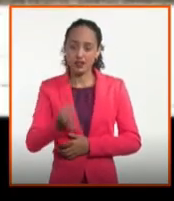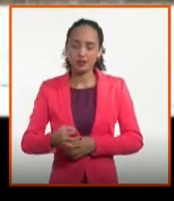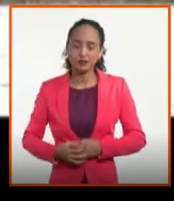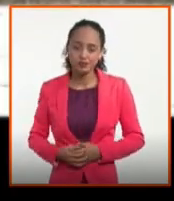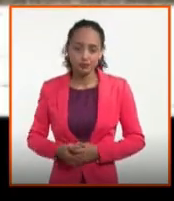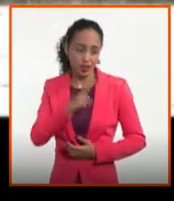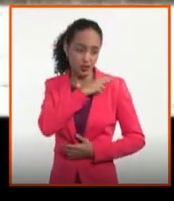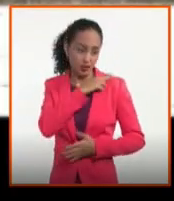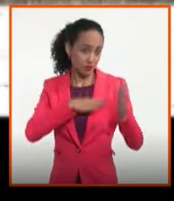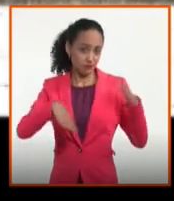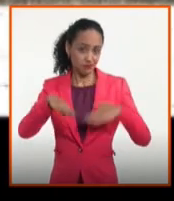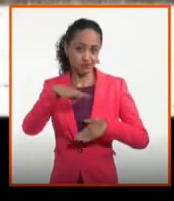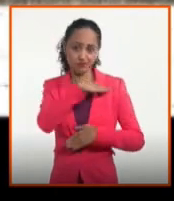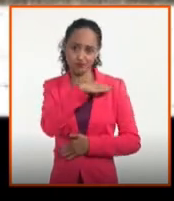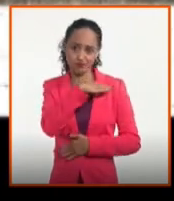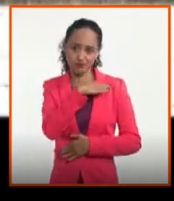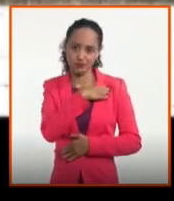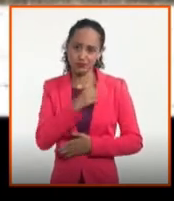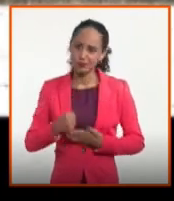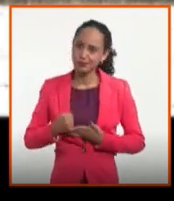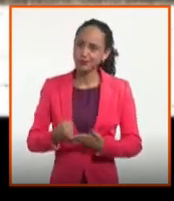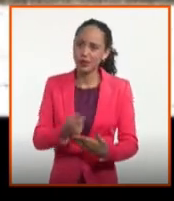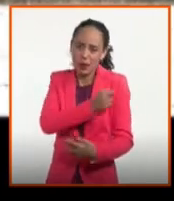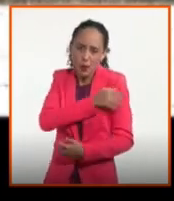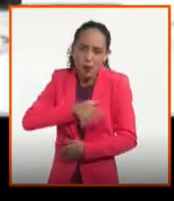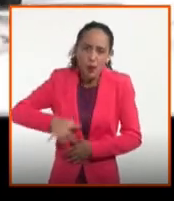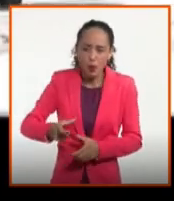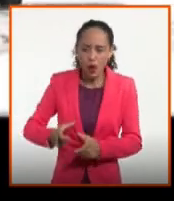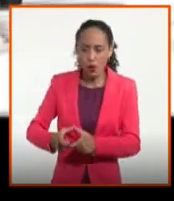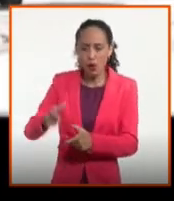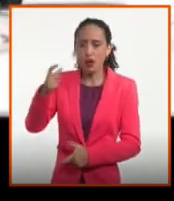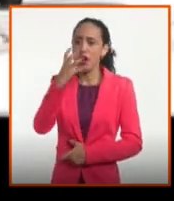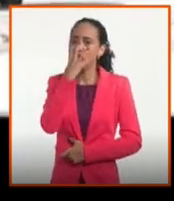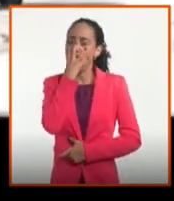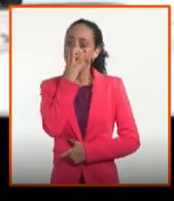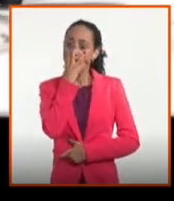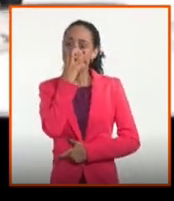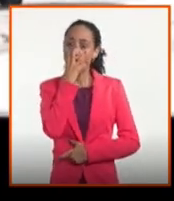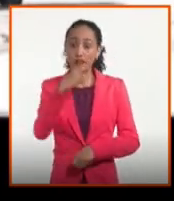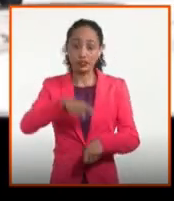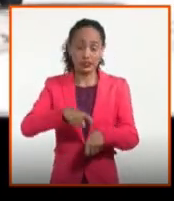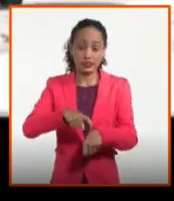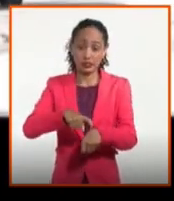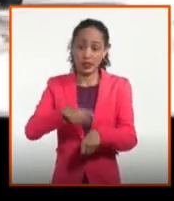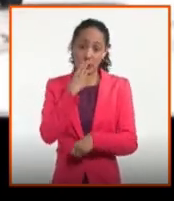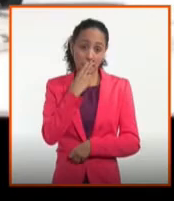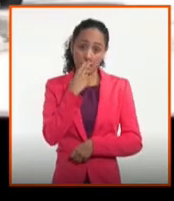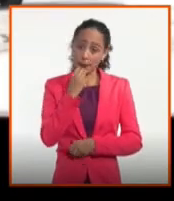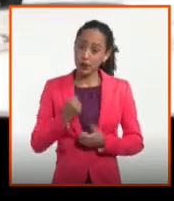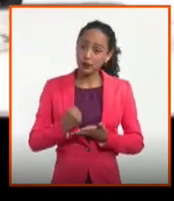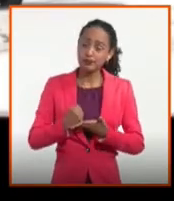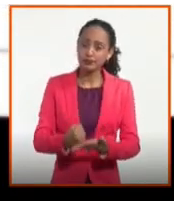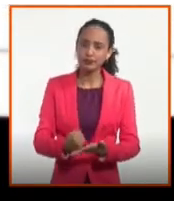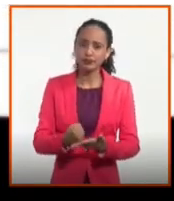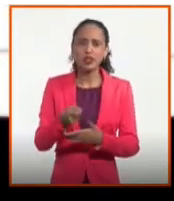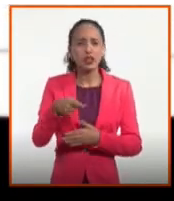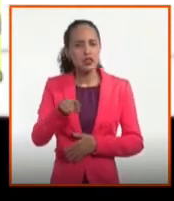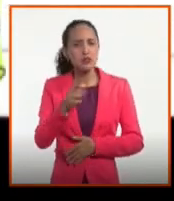revolucionarias llevándole a su pueblo el oxígeno a tiempo y con oportunidad yo creo que eso ha sido más que